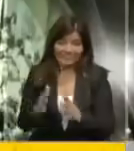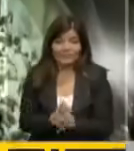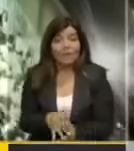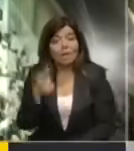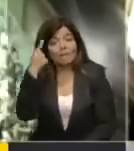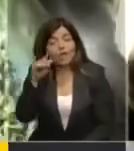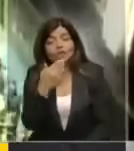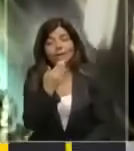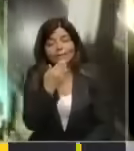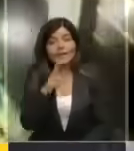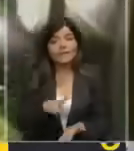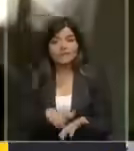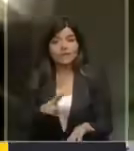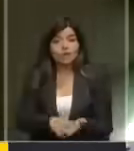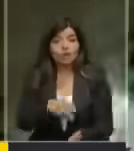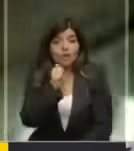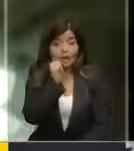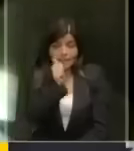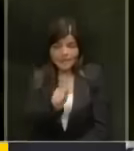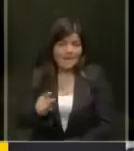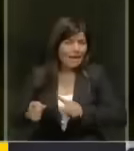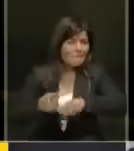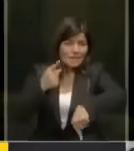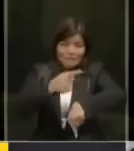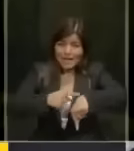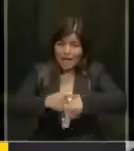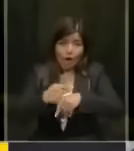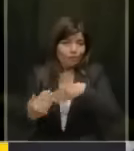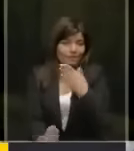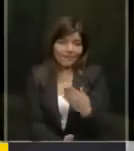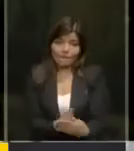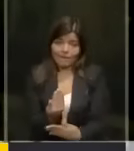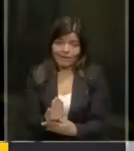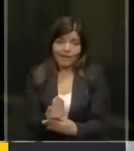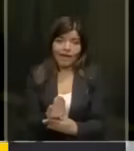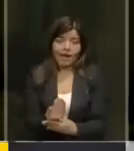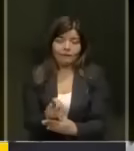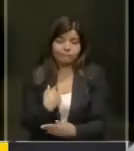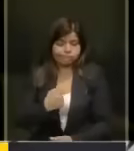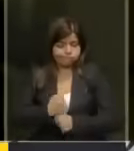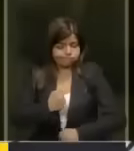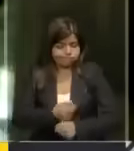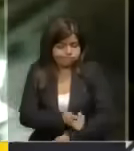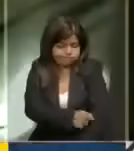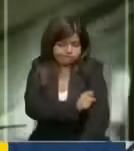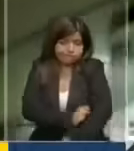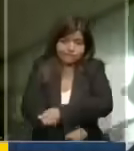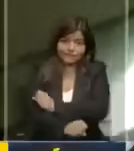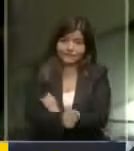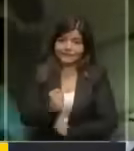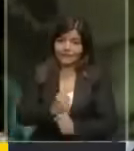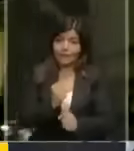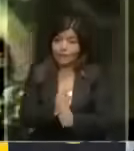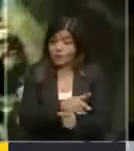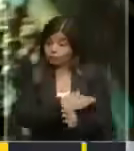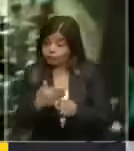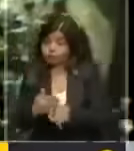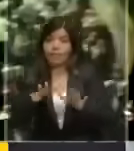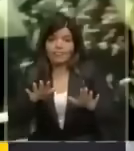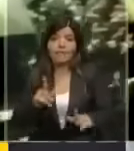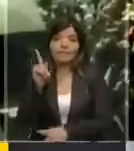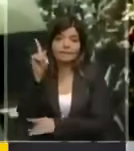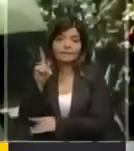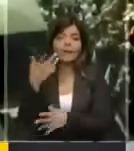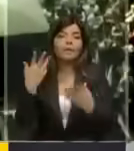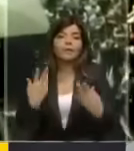Pero también es cierto que mañana, desde primera hora de la mañana, nos pondremos a trabajar para que el 10 de diciembre empecemos a traer